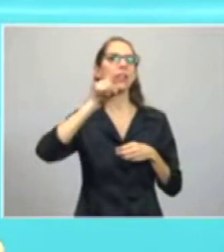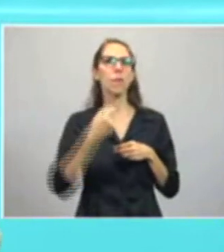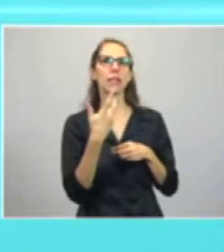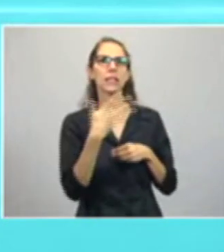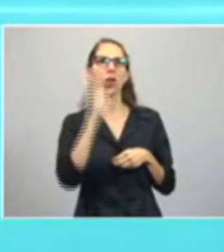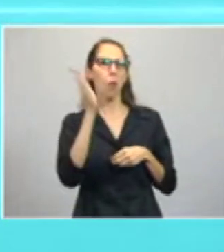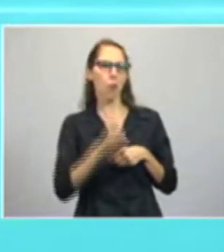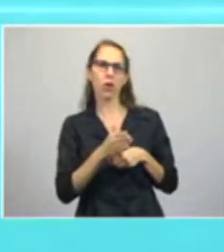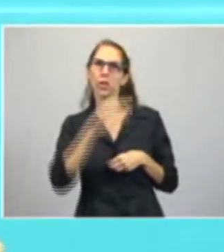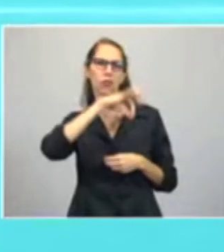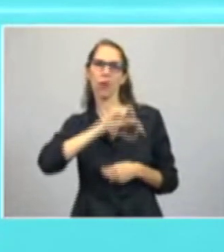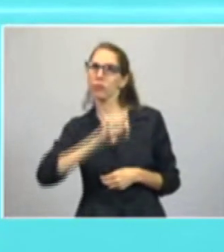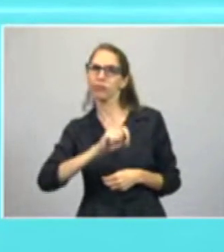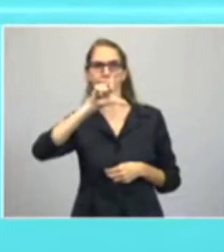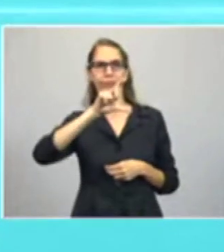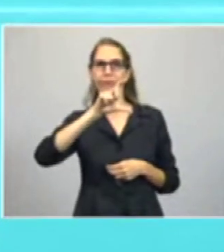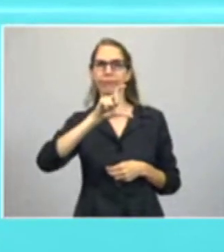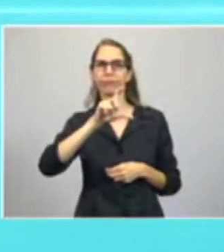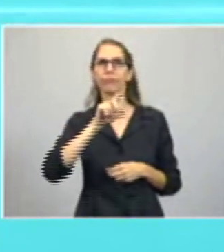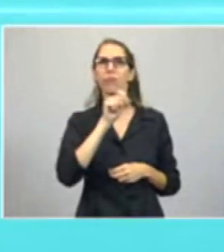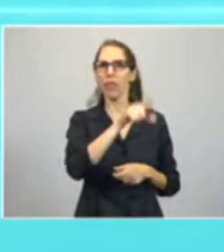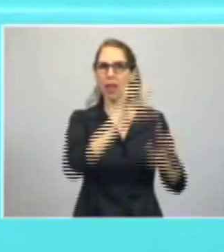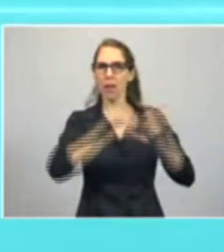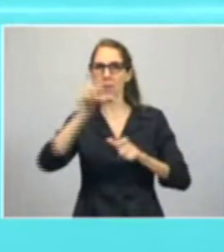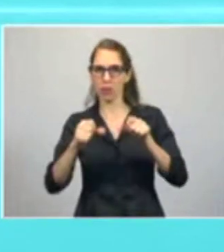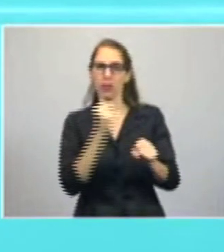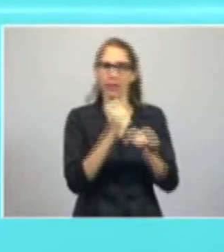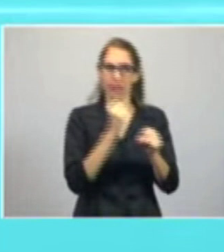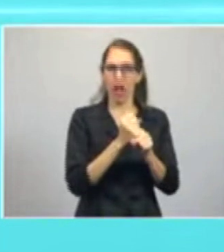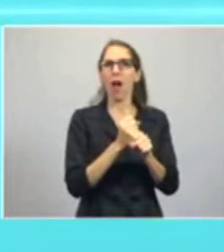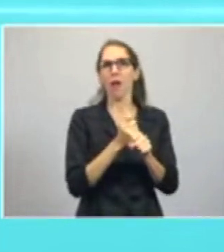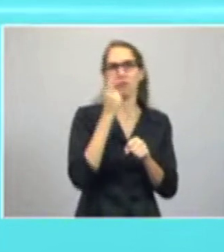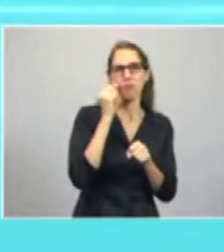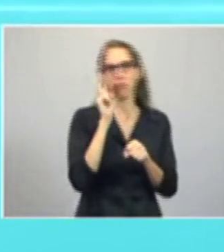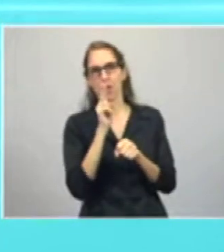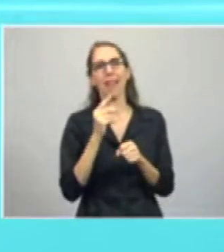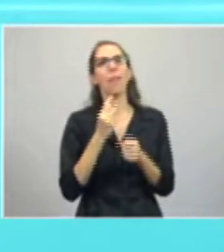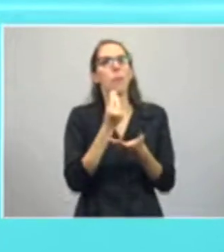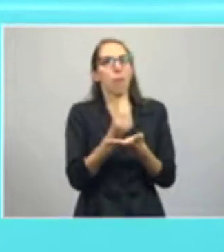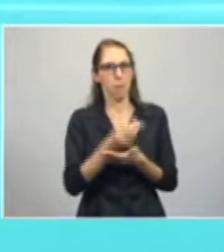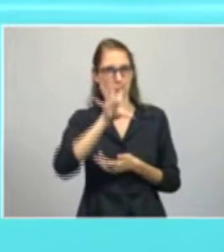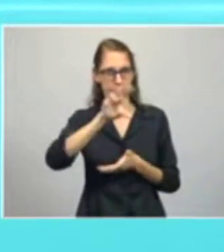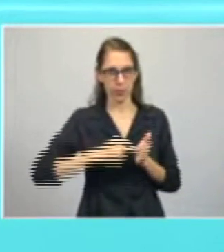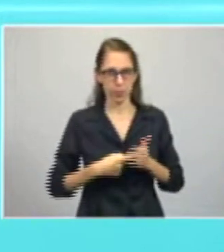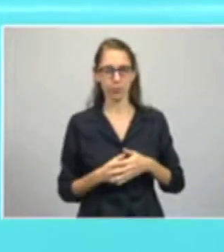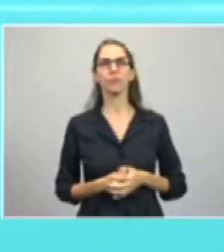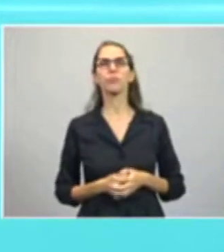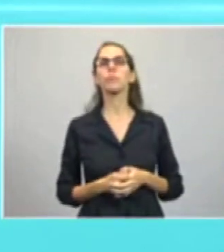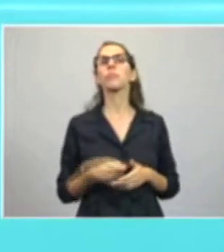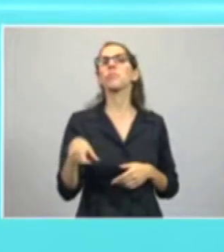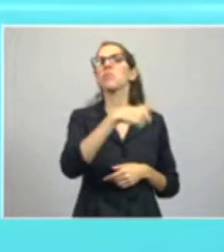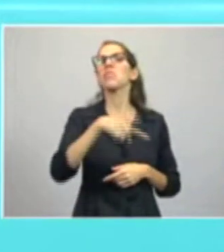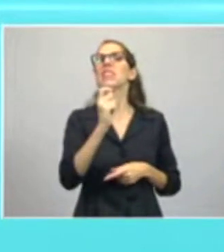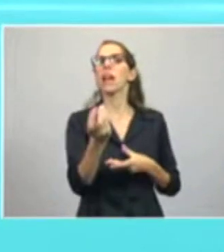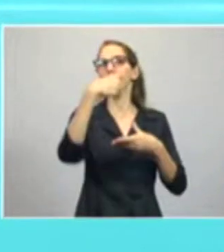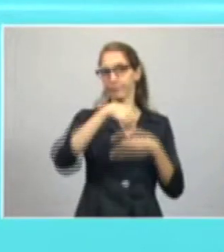de los salarios del conjunto de los trabajadores y trabajadoras de la Provincia de Buenos Aires, eso implica a los estatales